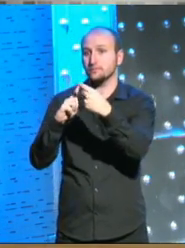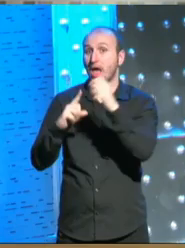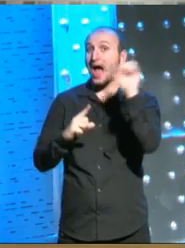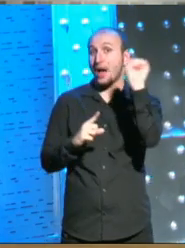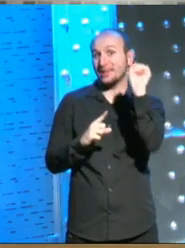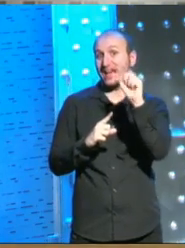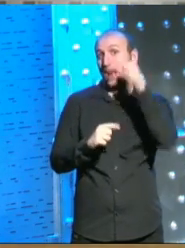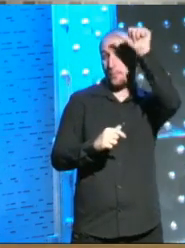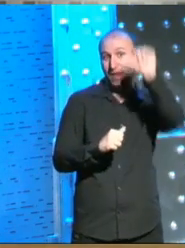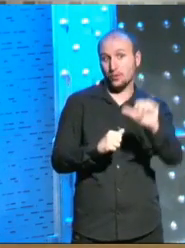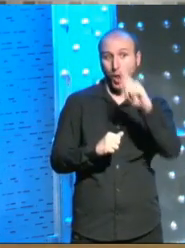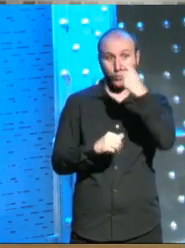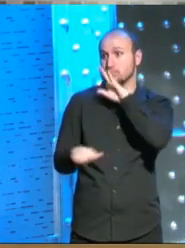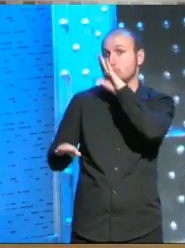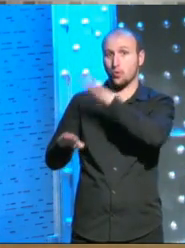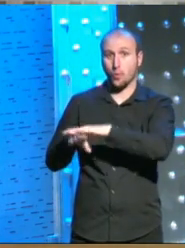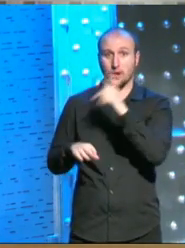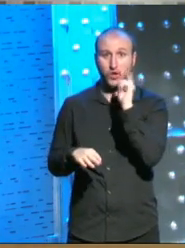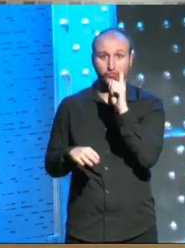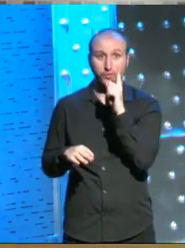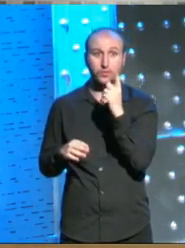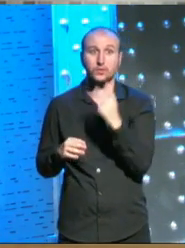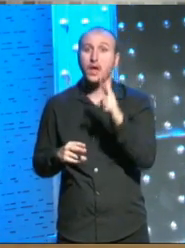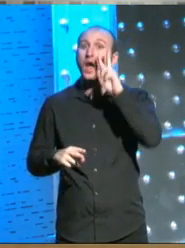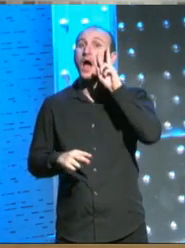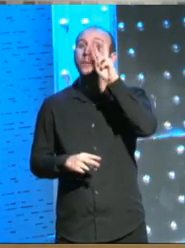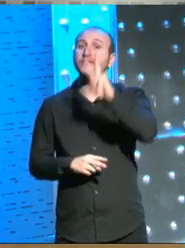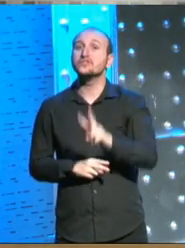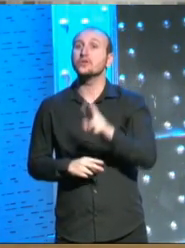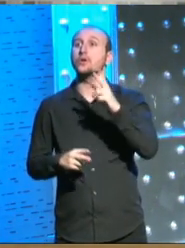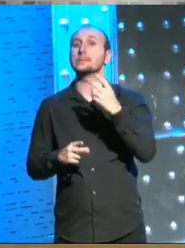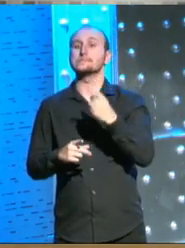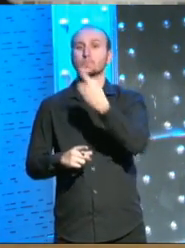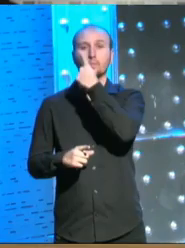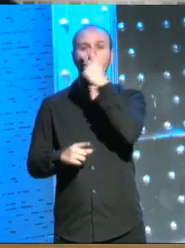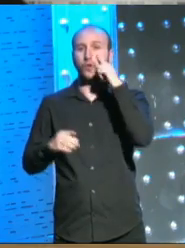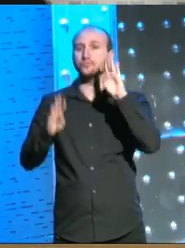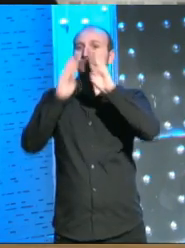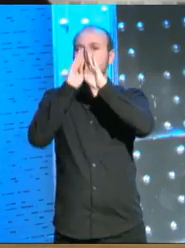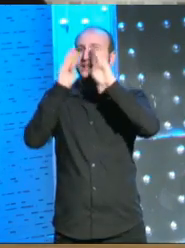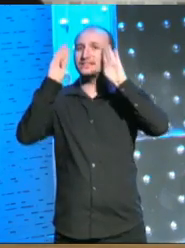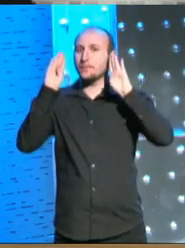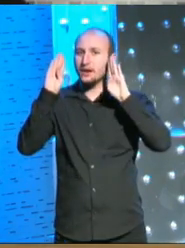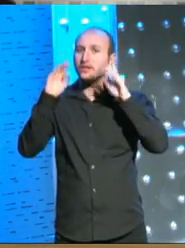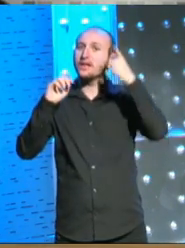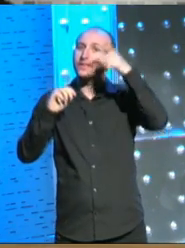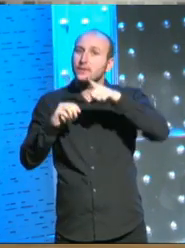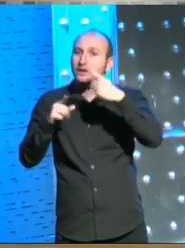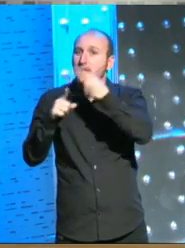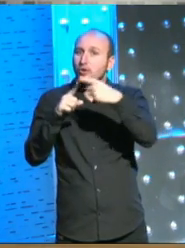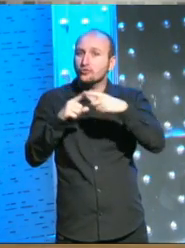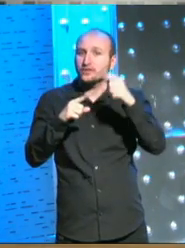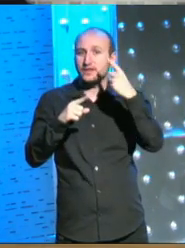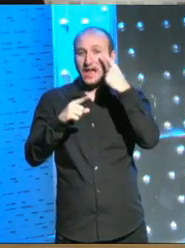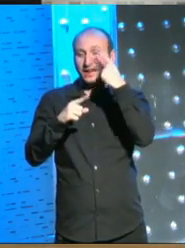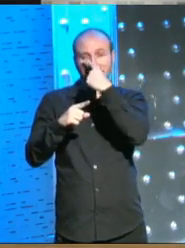de ellos, a saber, la visión binocular. Tenemos 2 ojos separados y por tanto la disparidad retiniana, 2